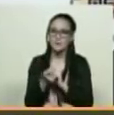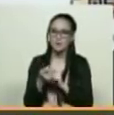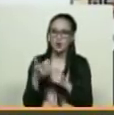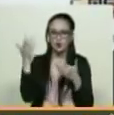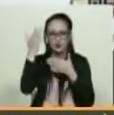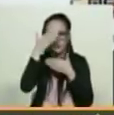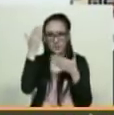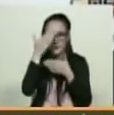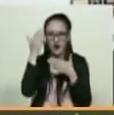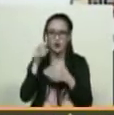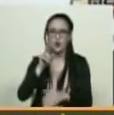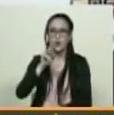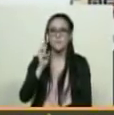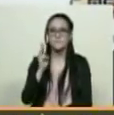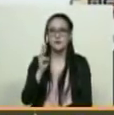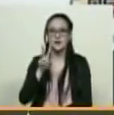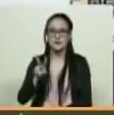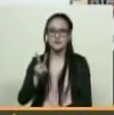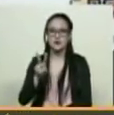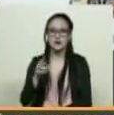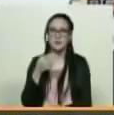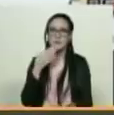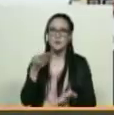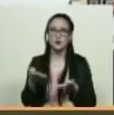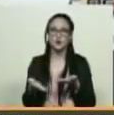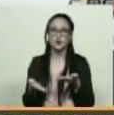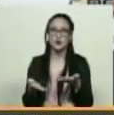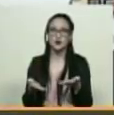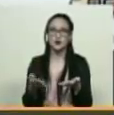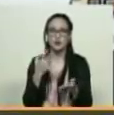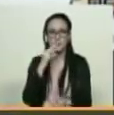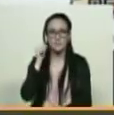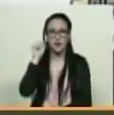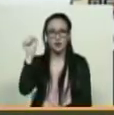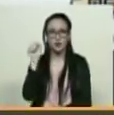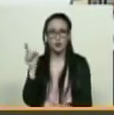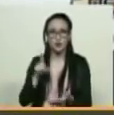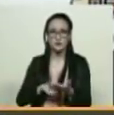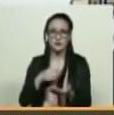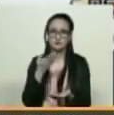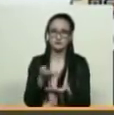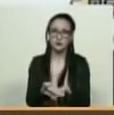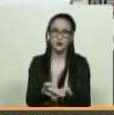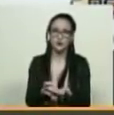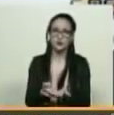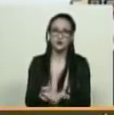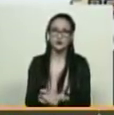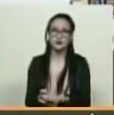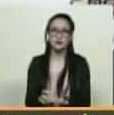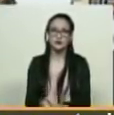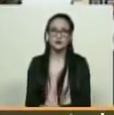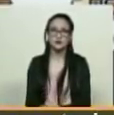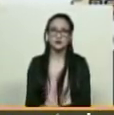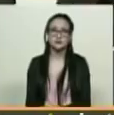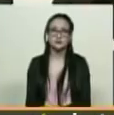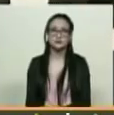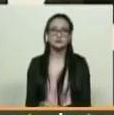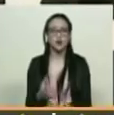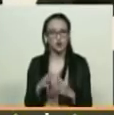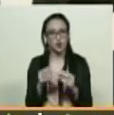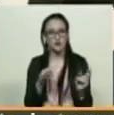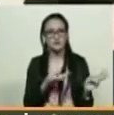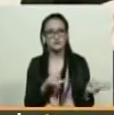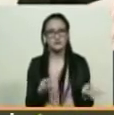y UPB, que postularon al candidato Nicolás Maduro Moros, que están